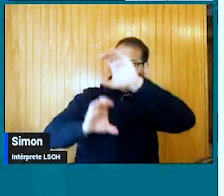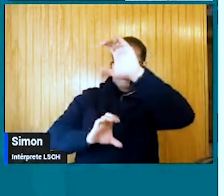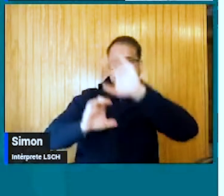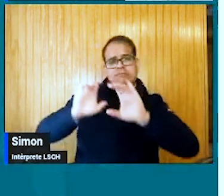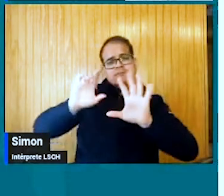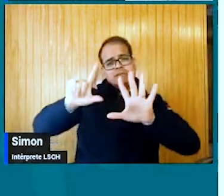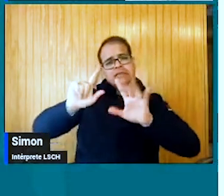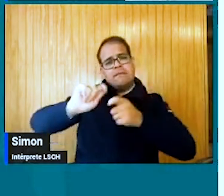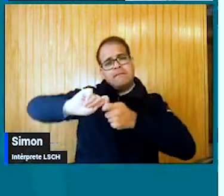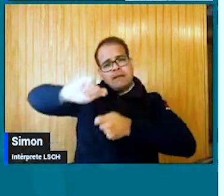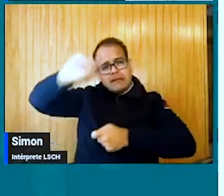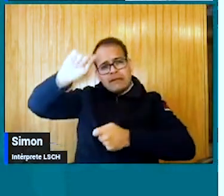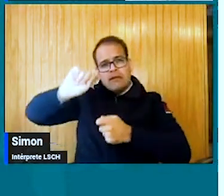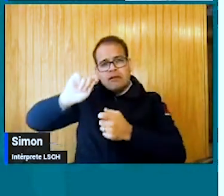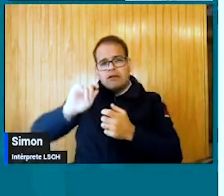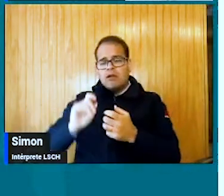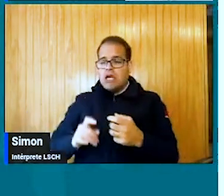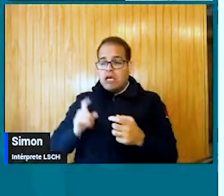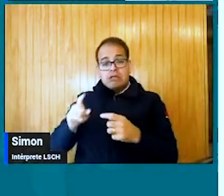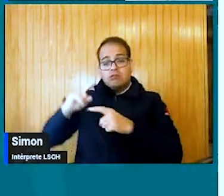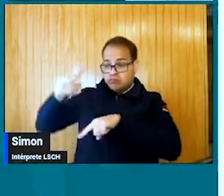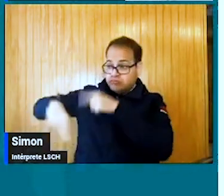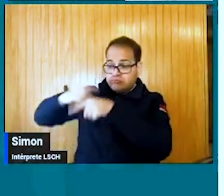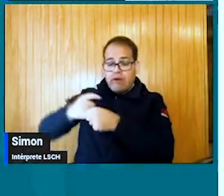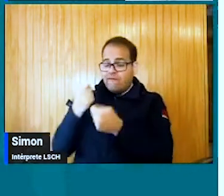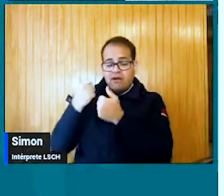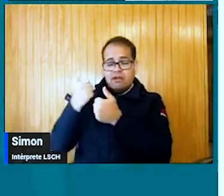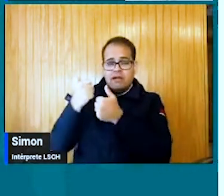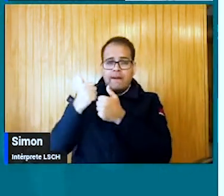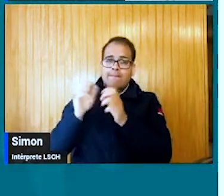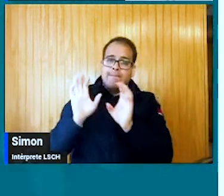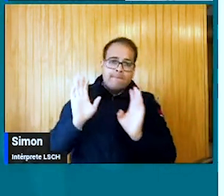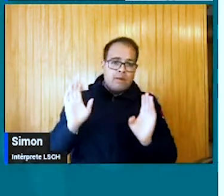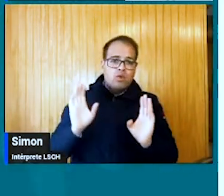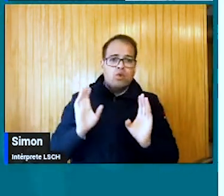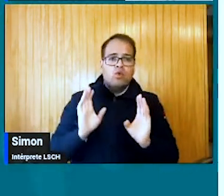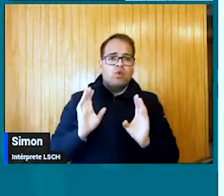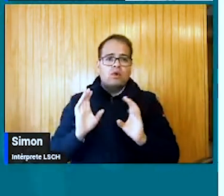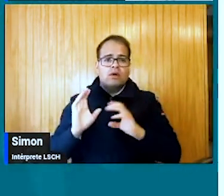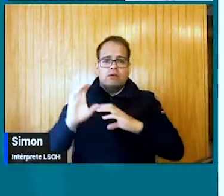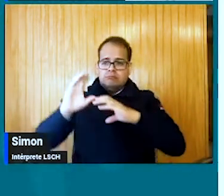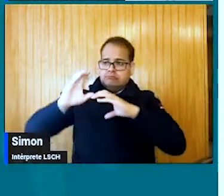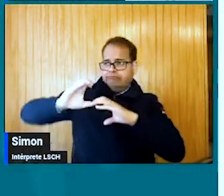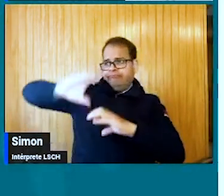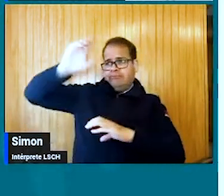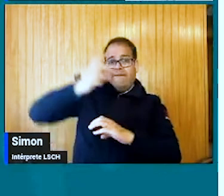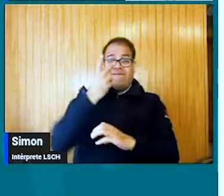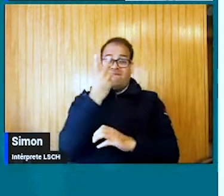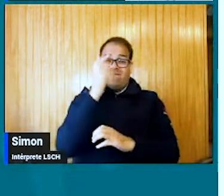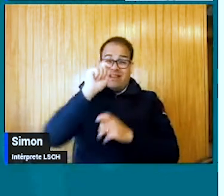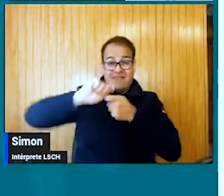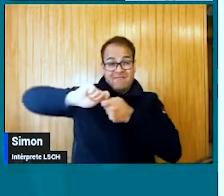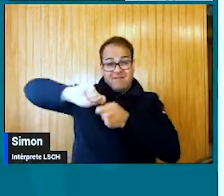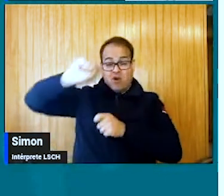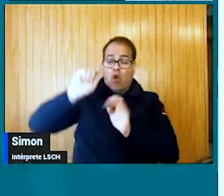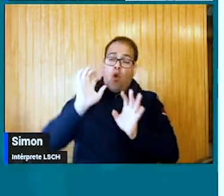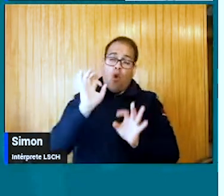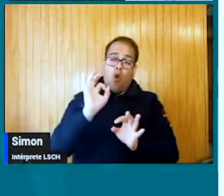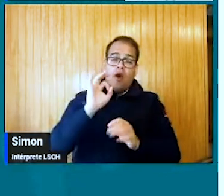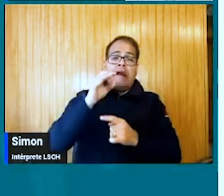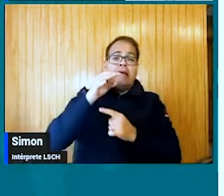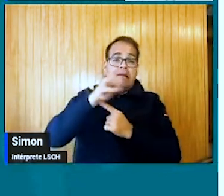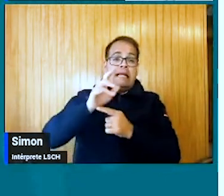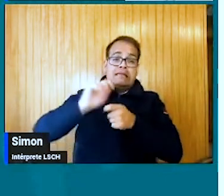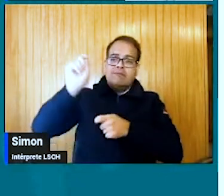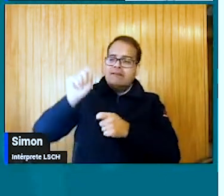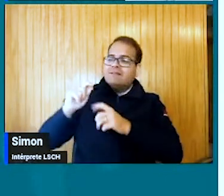máquina trabaja súper bien. En cambio, si ya la tenemos a 20 metros, 10, 15 metros, a la máquina le